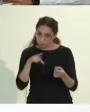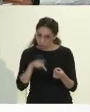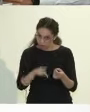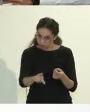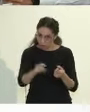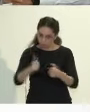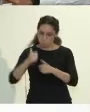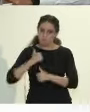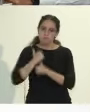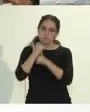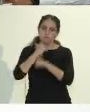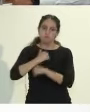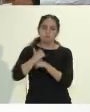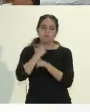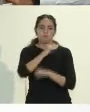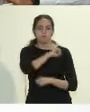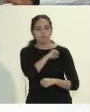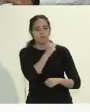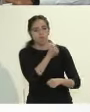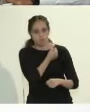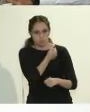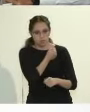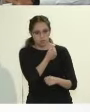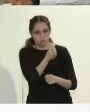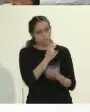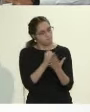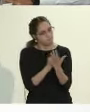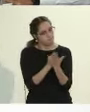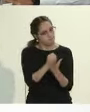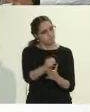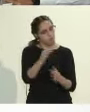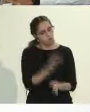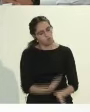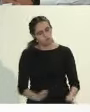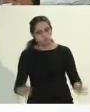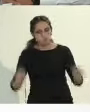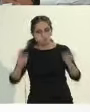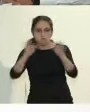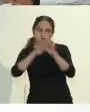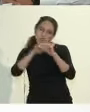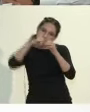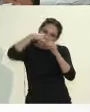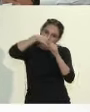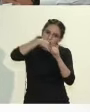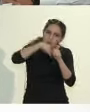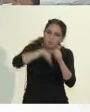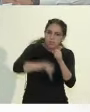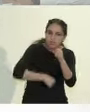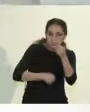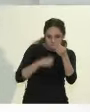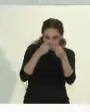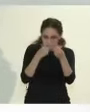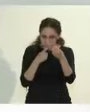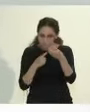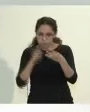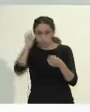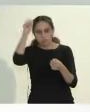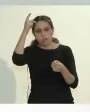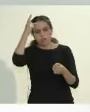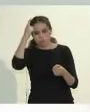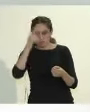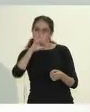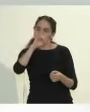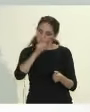sanitarias determinan que es importante profundizar estas medidas en san luís potosí lo